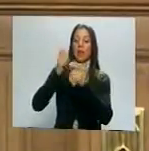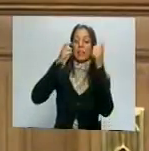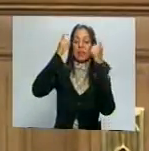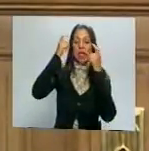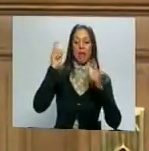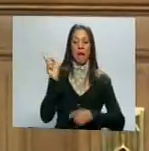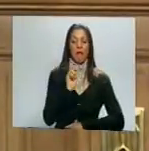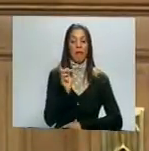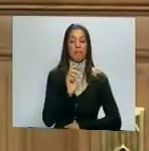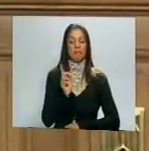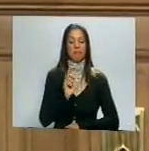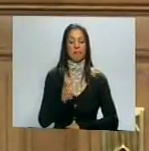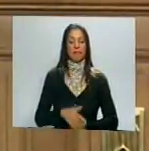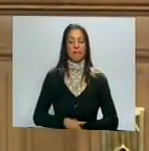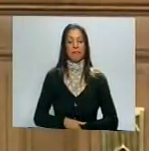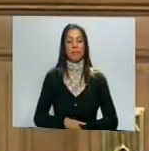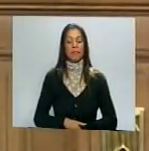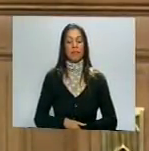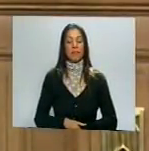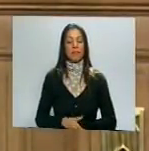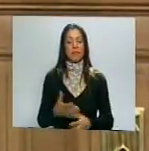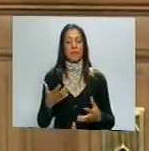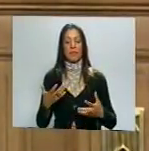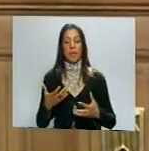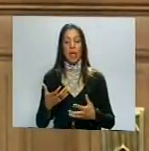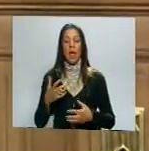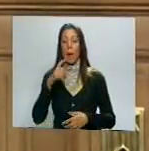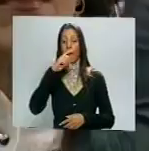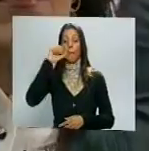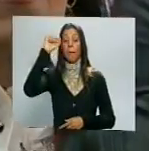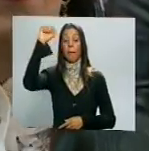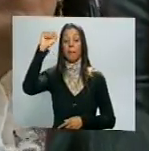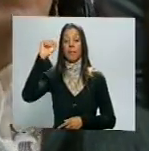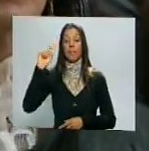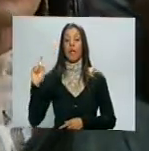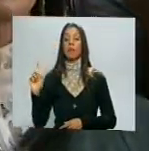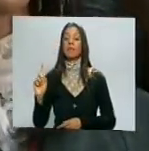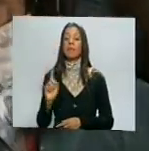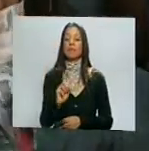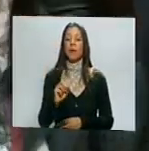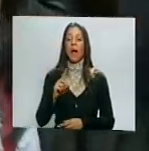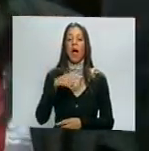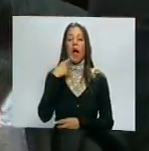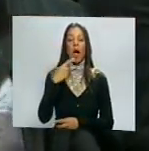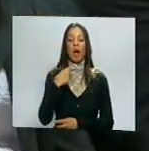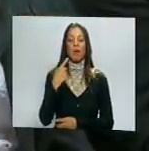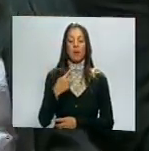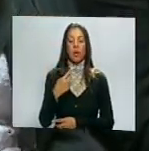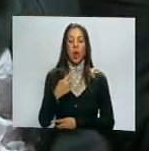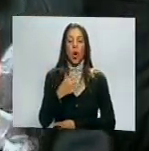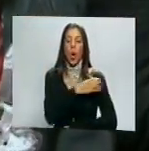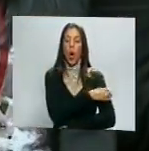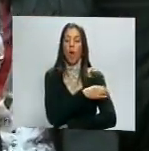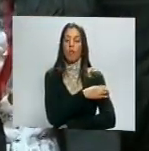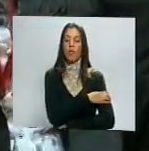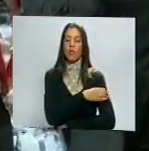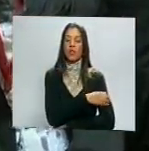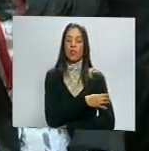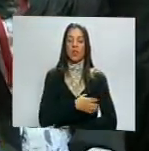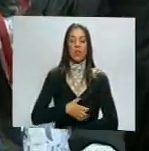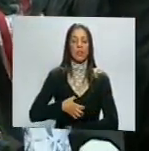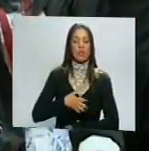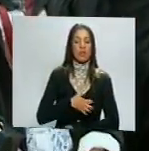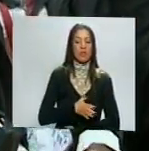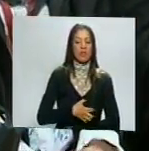Chávez. Se presentó Nicolás Maduro ante la Asamblea Nacional. Ellos estaban preparados con una